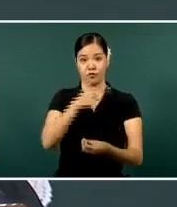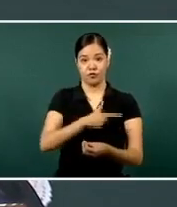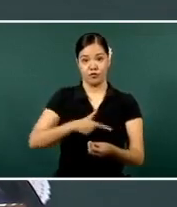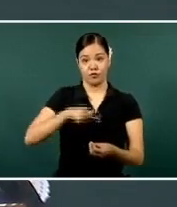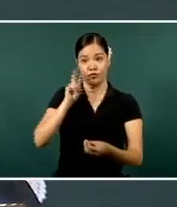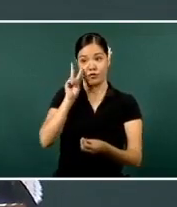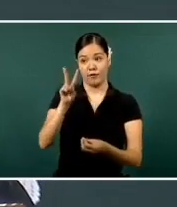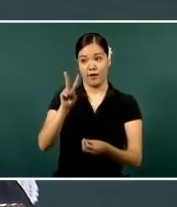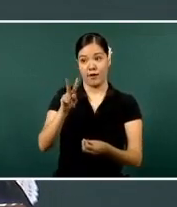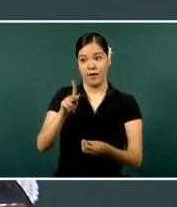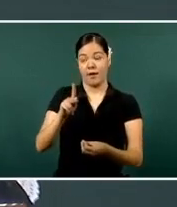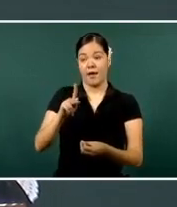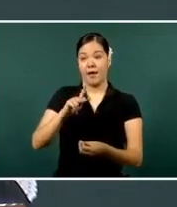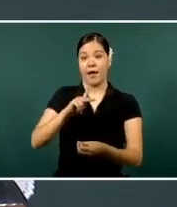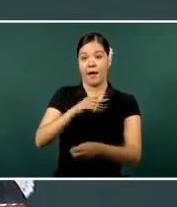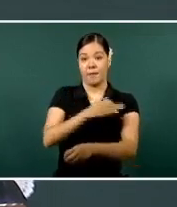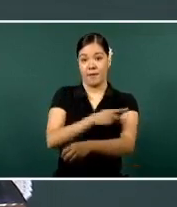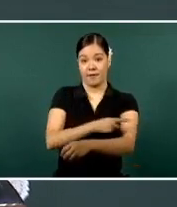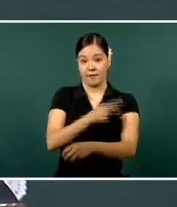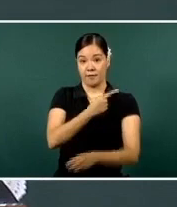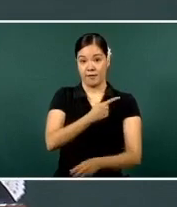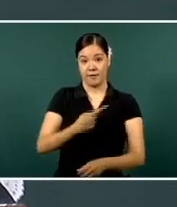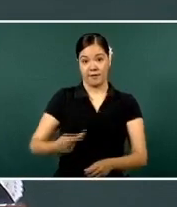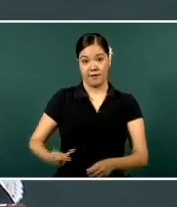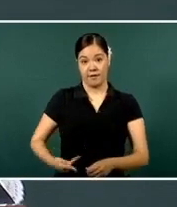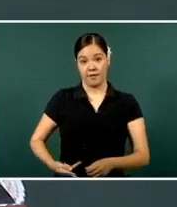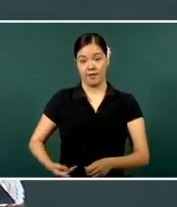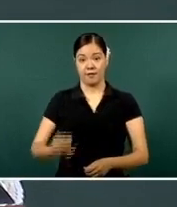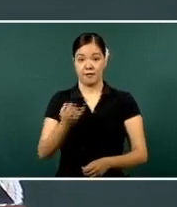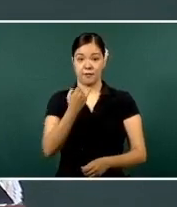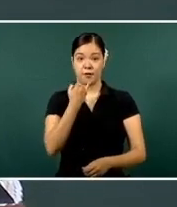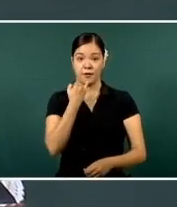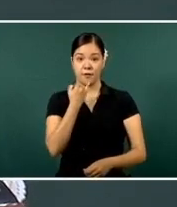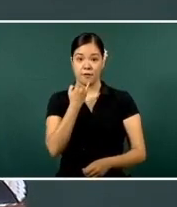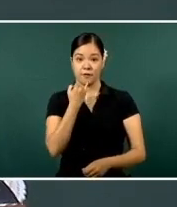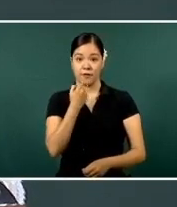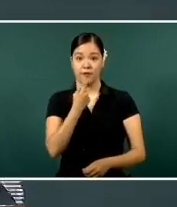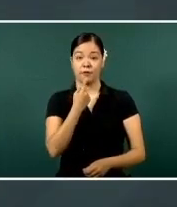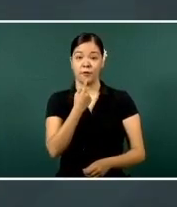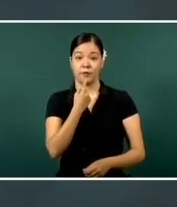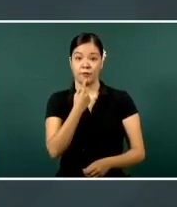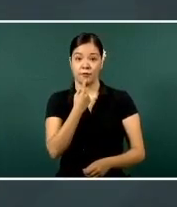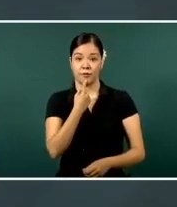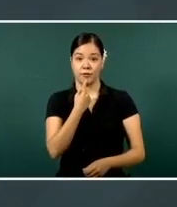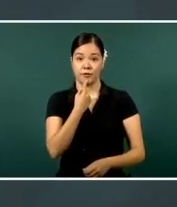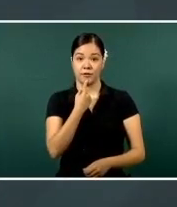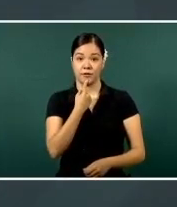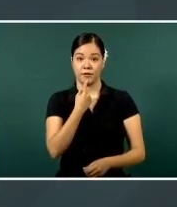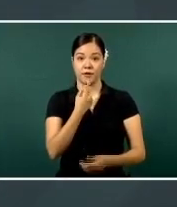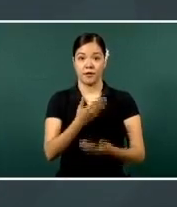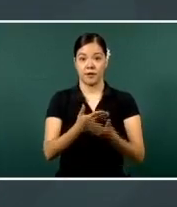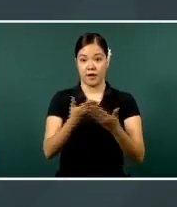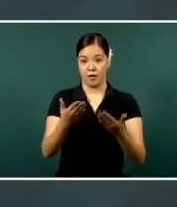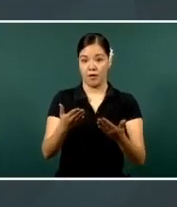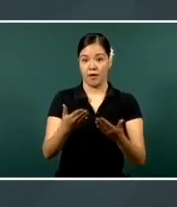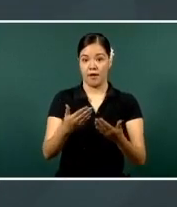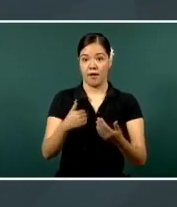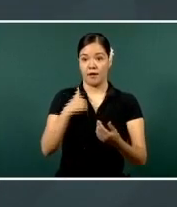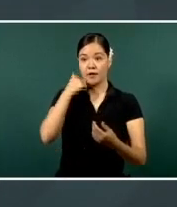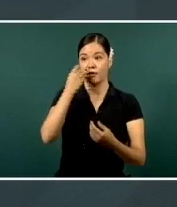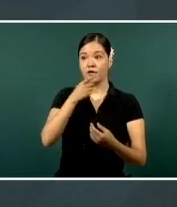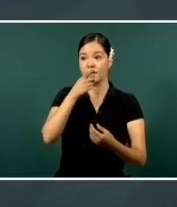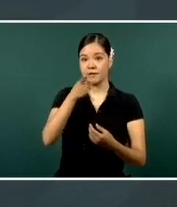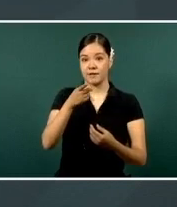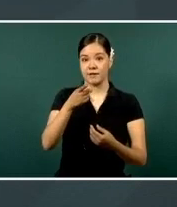Obrador, y a nombre de todos los pueblos originarios